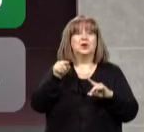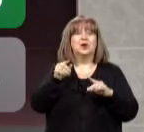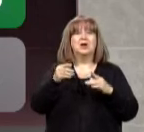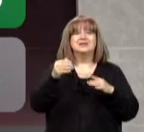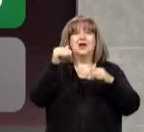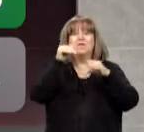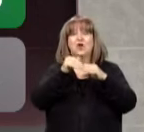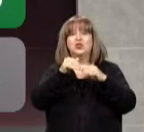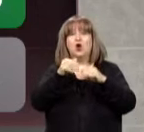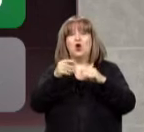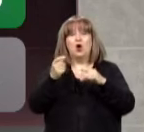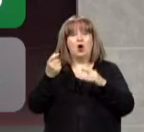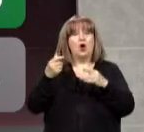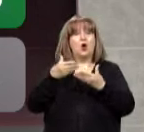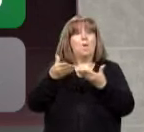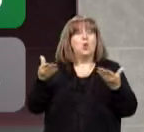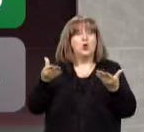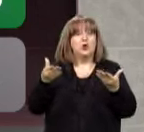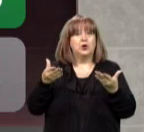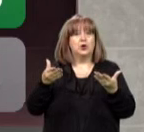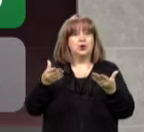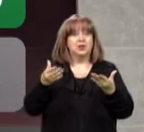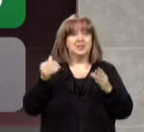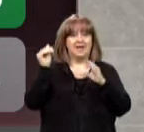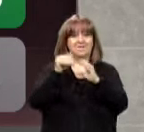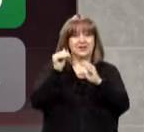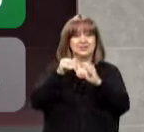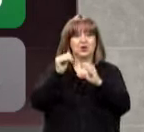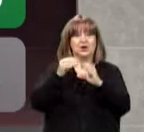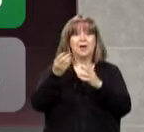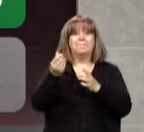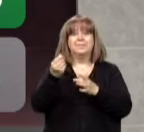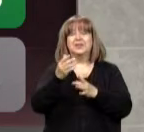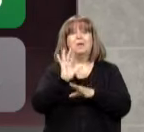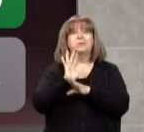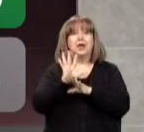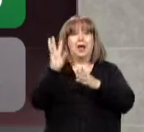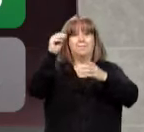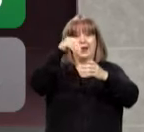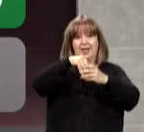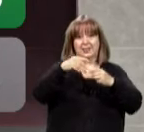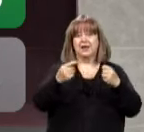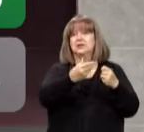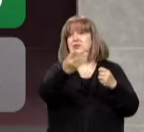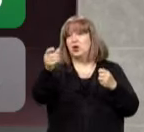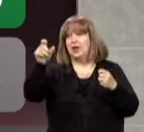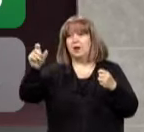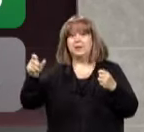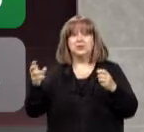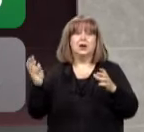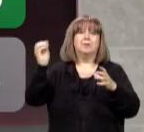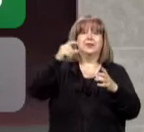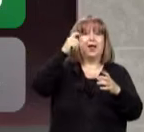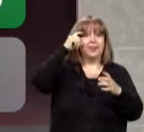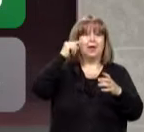que es que está invertido que es un fondo común de inversiones una bolsa de plata vos yo y todas las personas que estamos acá en el estudio